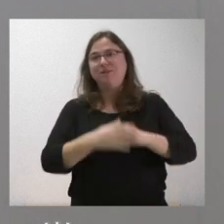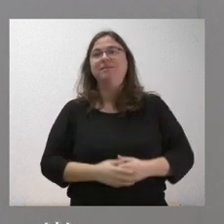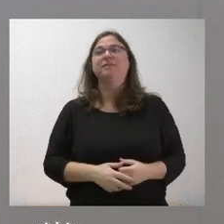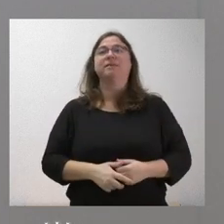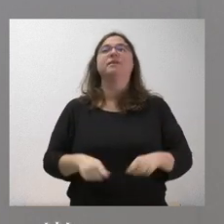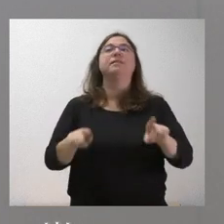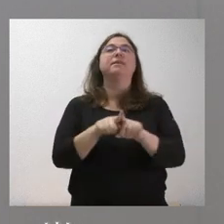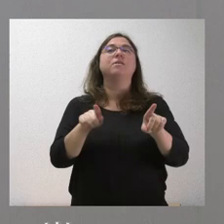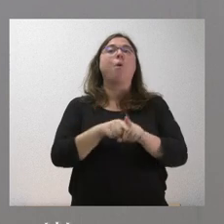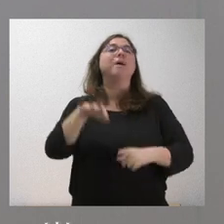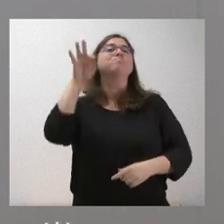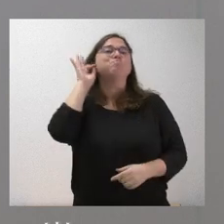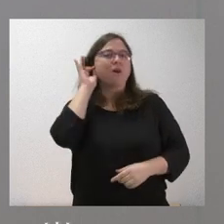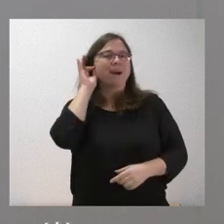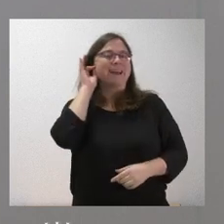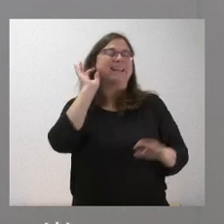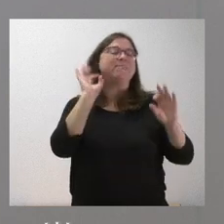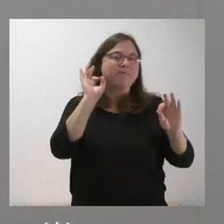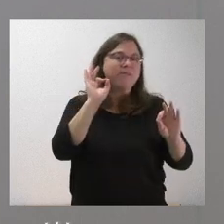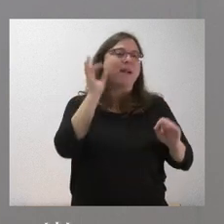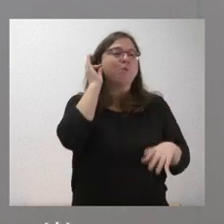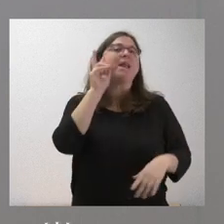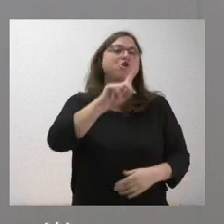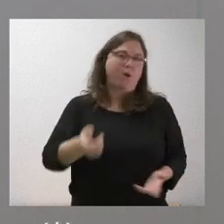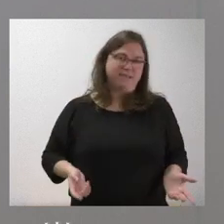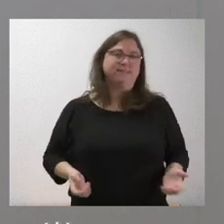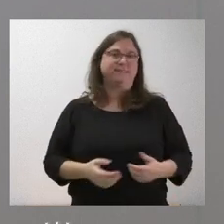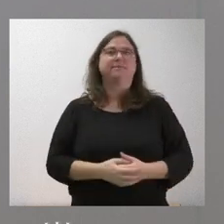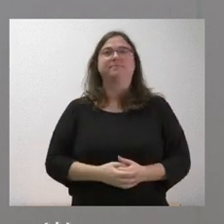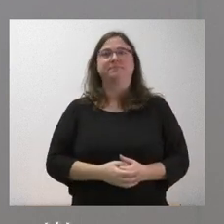benefician más mujeres pero no son ayudas específicas a mujeres entiendo